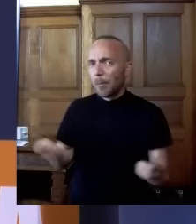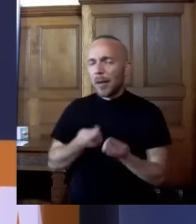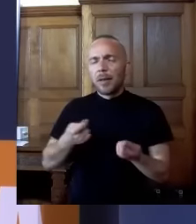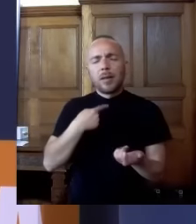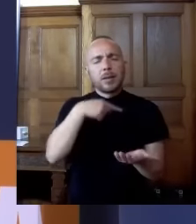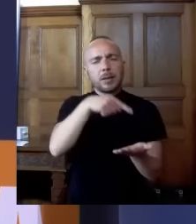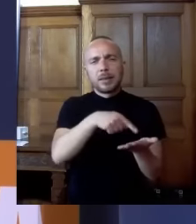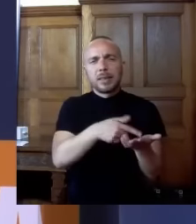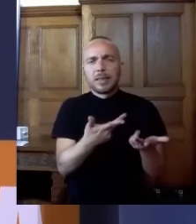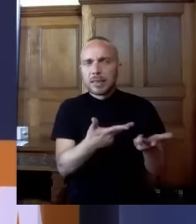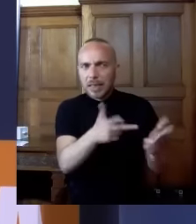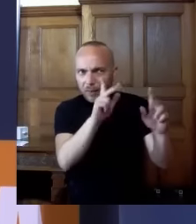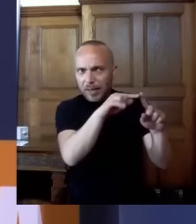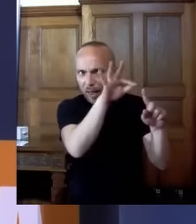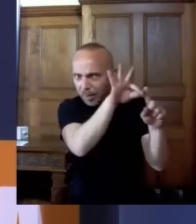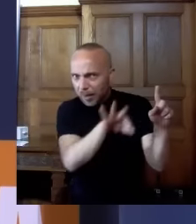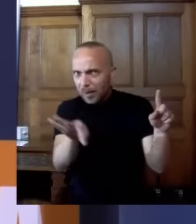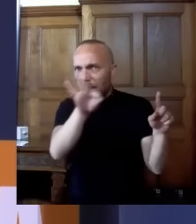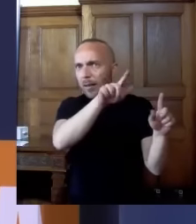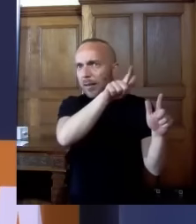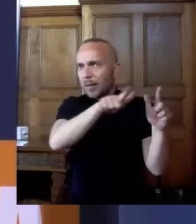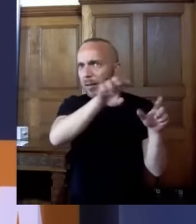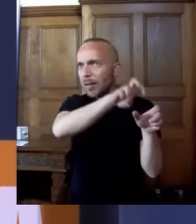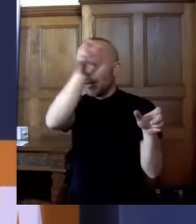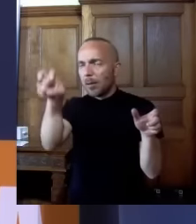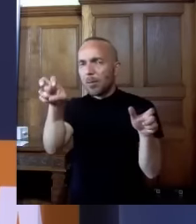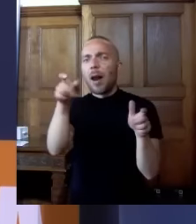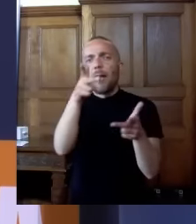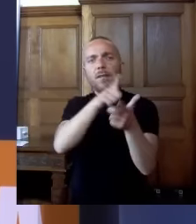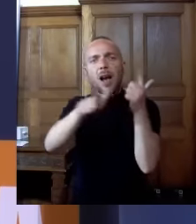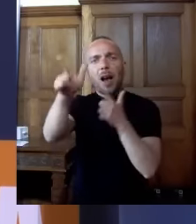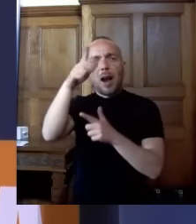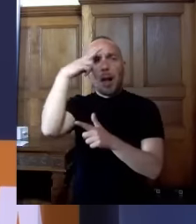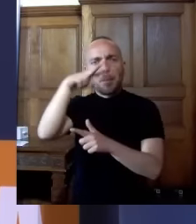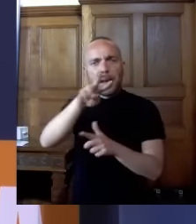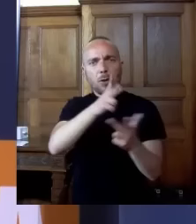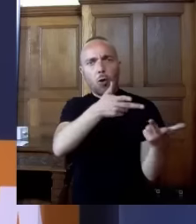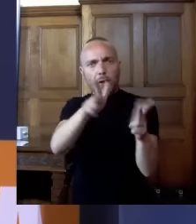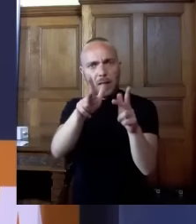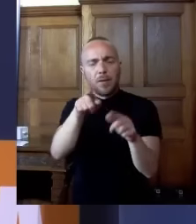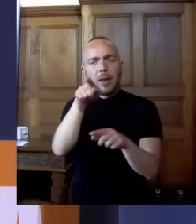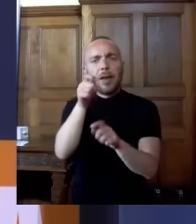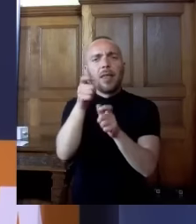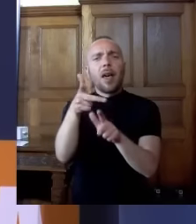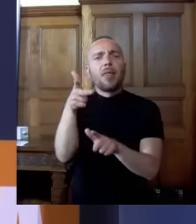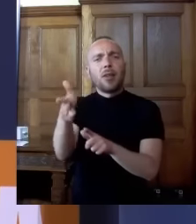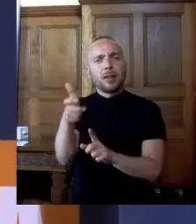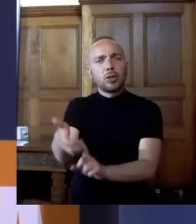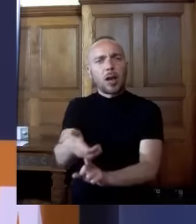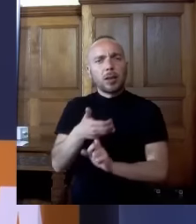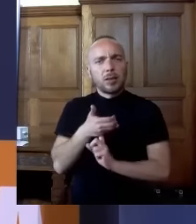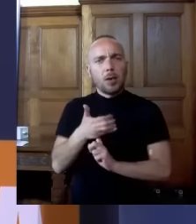salvoconducto inmediato para que Jorge glas sea liberado Y pueda viajar a México que tenga sus derechos Como asilado político